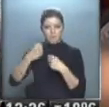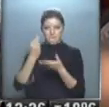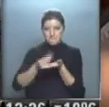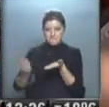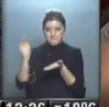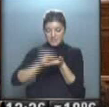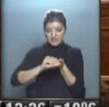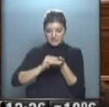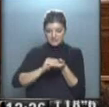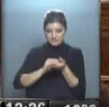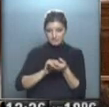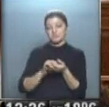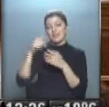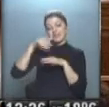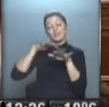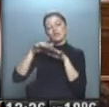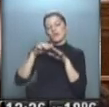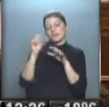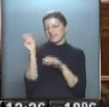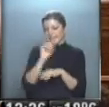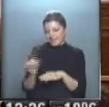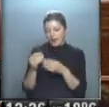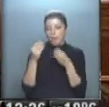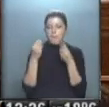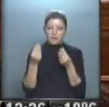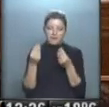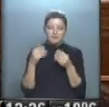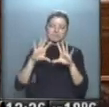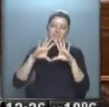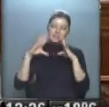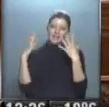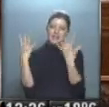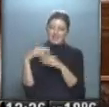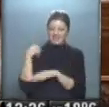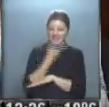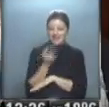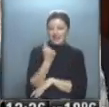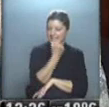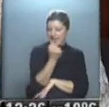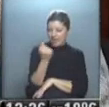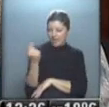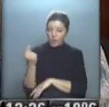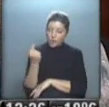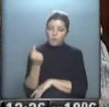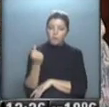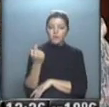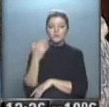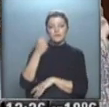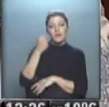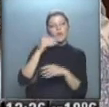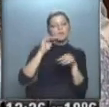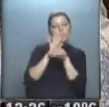integrado. En estos casos son más infrecuentes, en virtud de que a nivel global cada operador individual es usualmente un